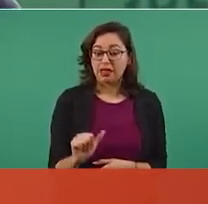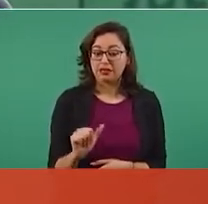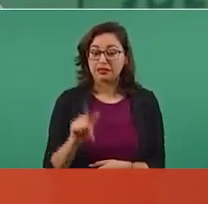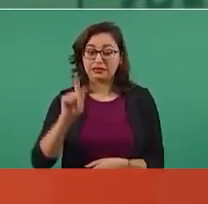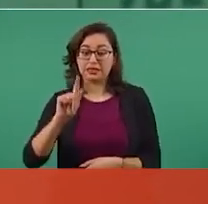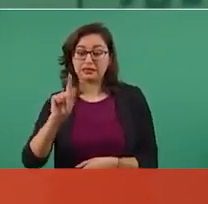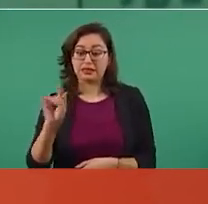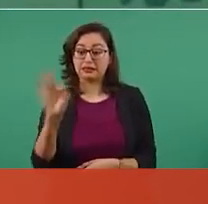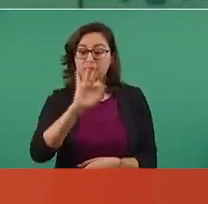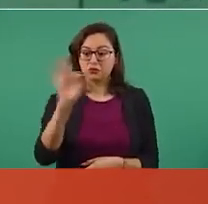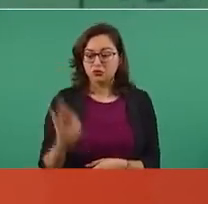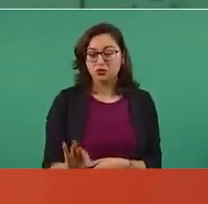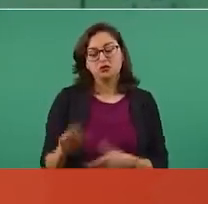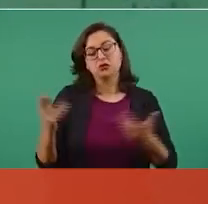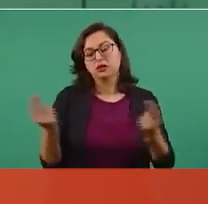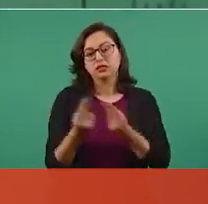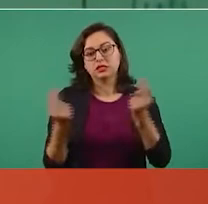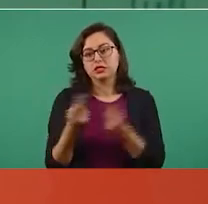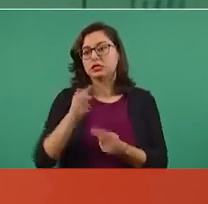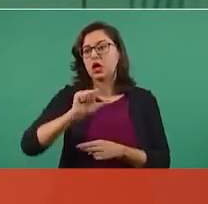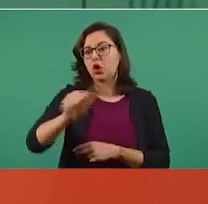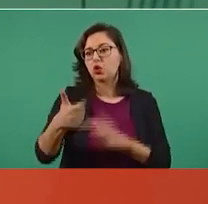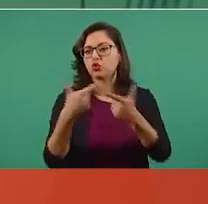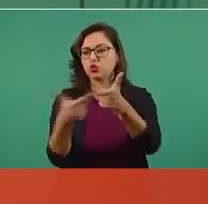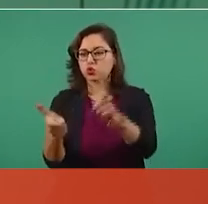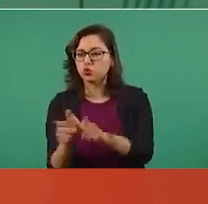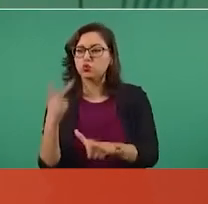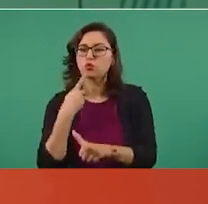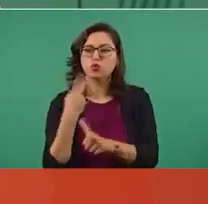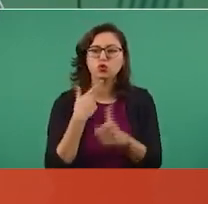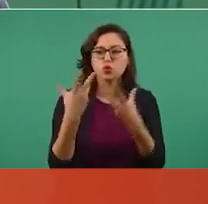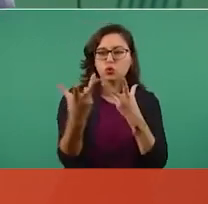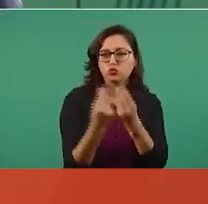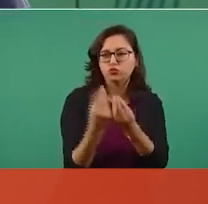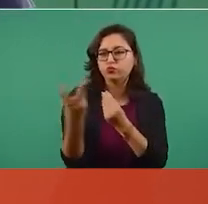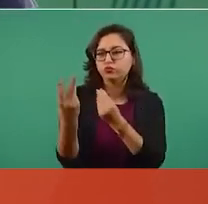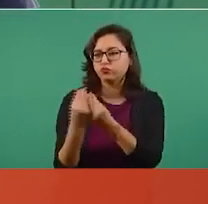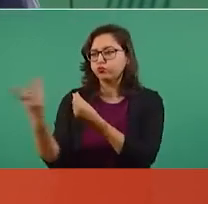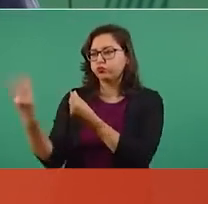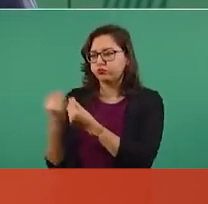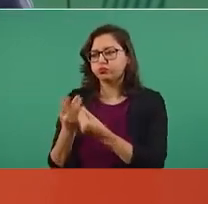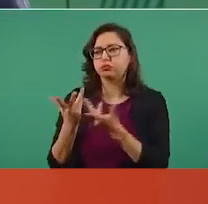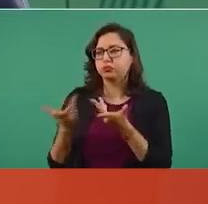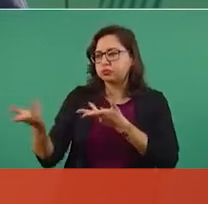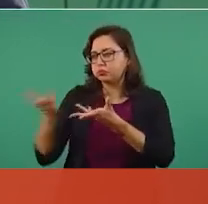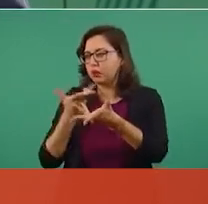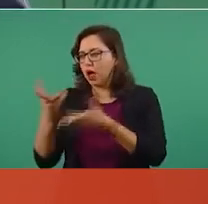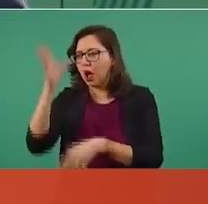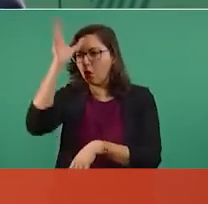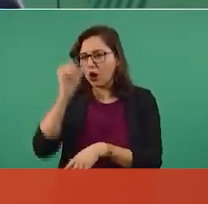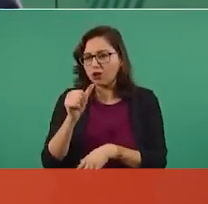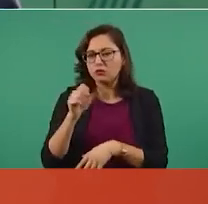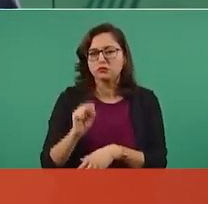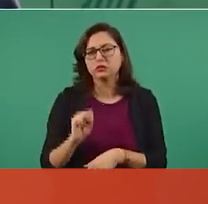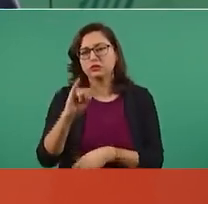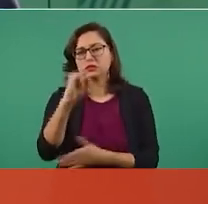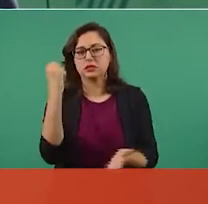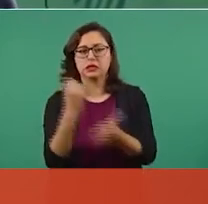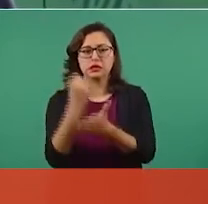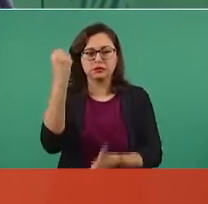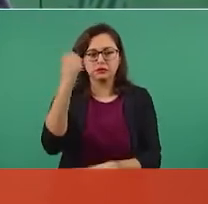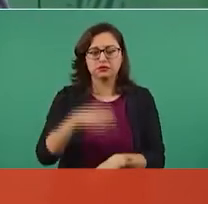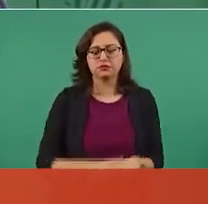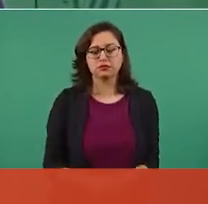pues se requiere alianzas con otros partidos. Por ejemplo, cuando se aprobó lo de la Guardia